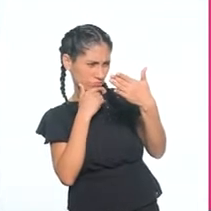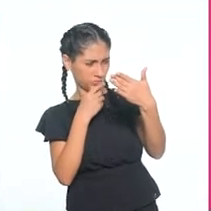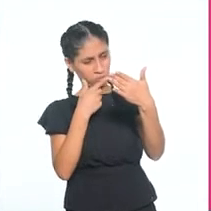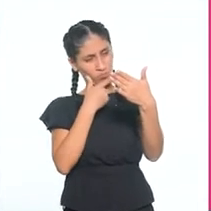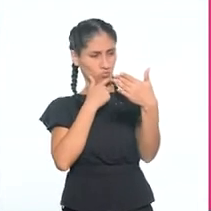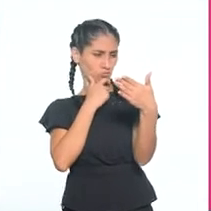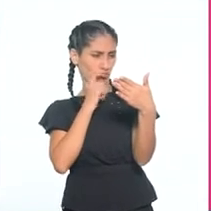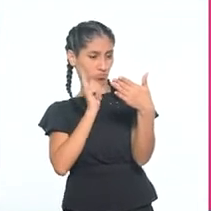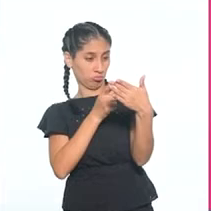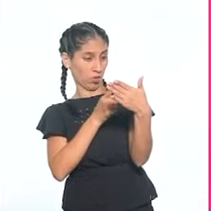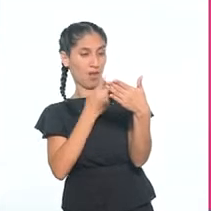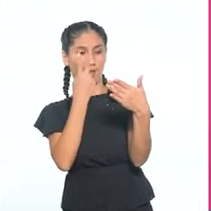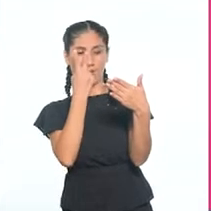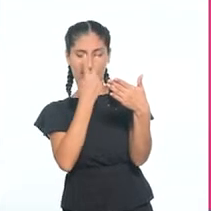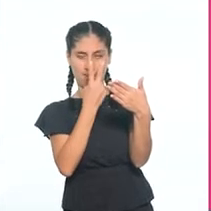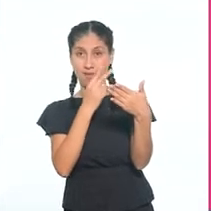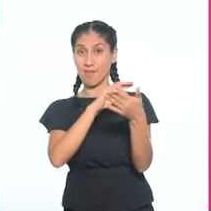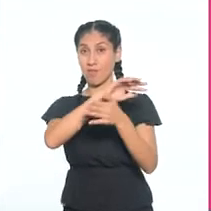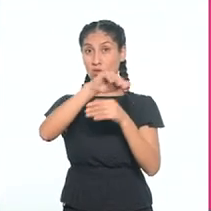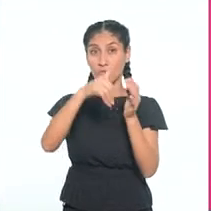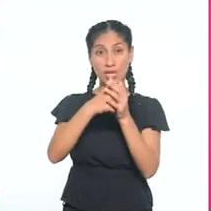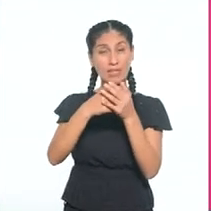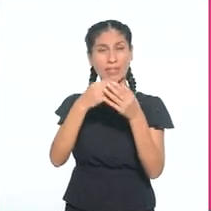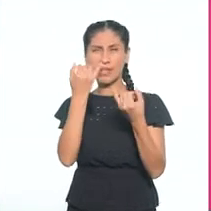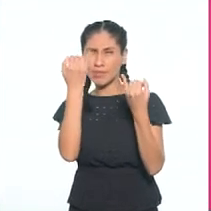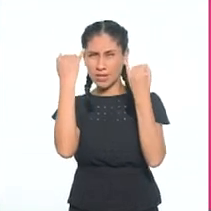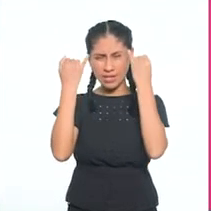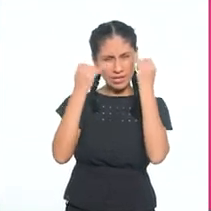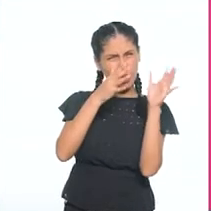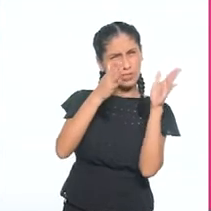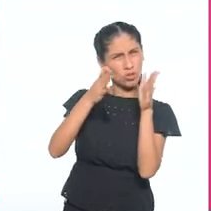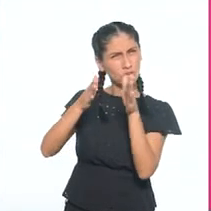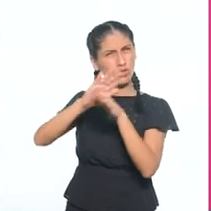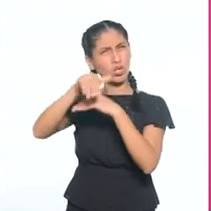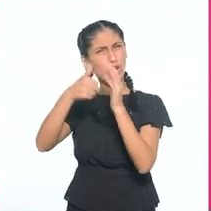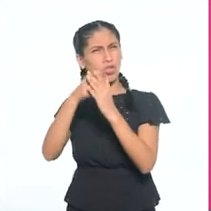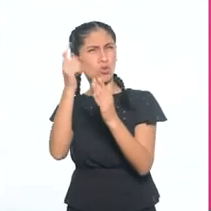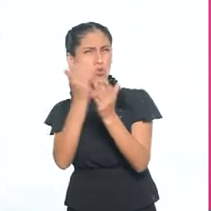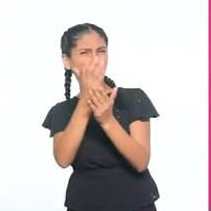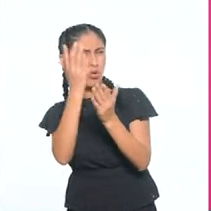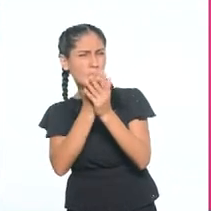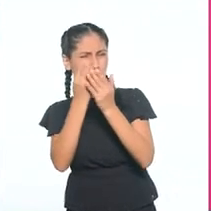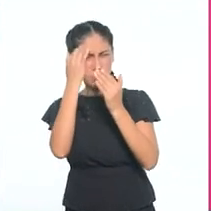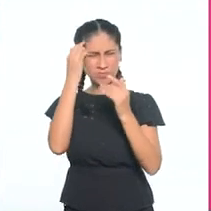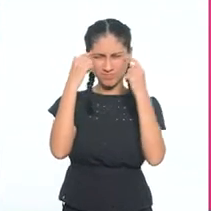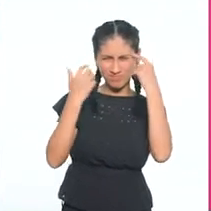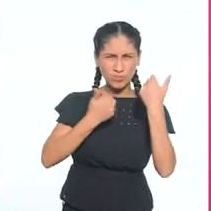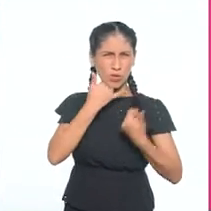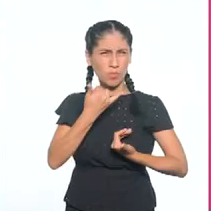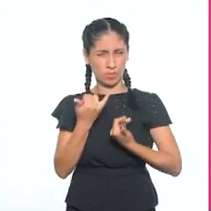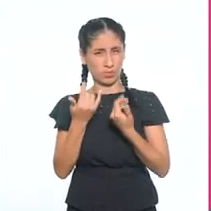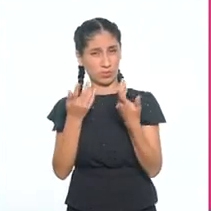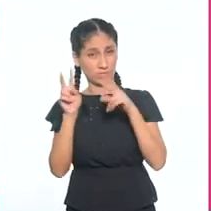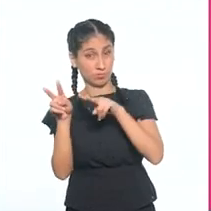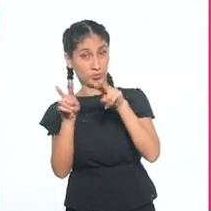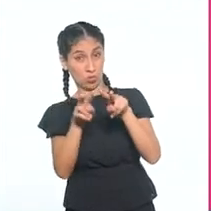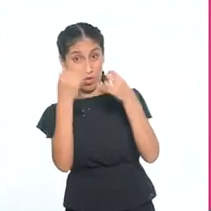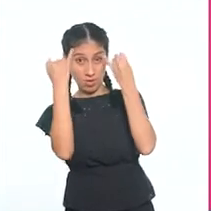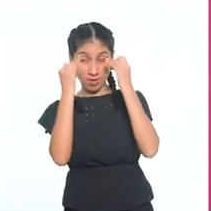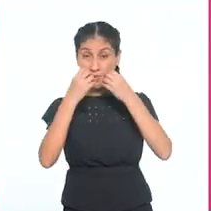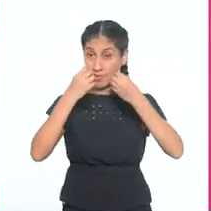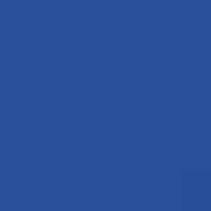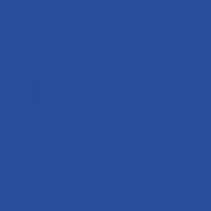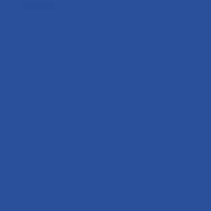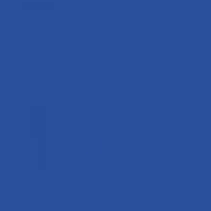sintetiza y combinan hasta generar la solución a tu problema o esa gran idea que estabas